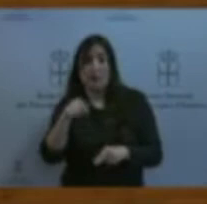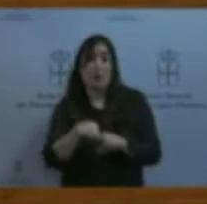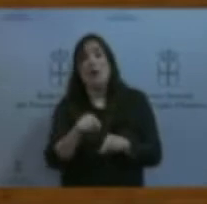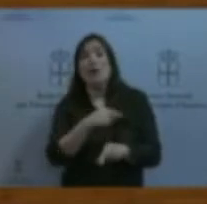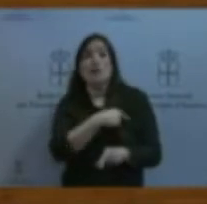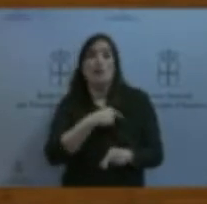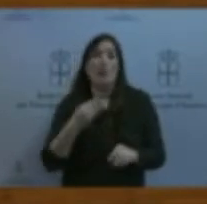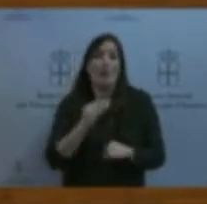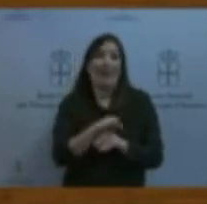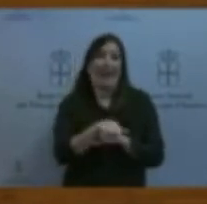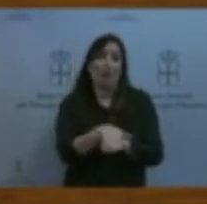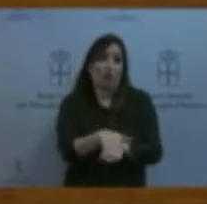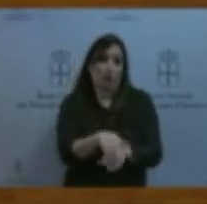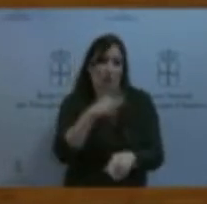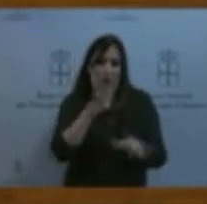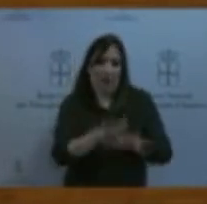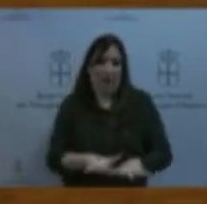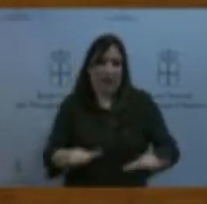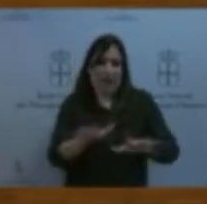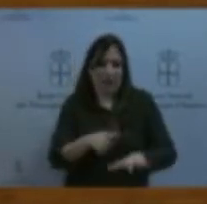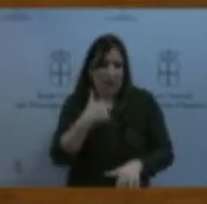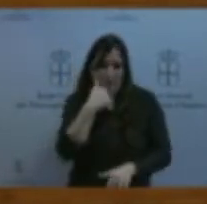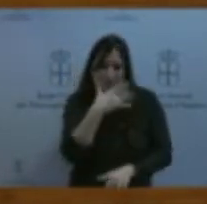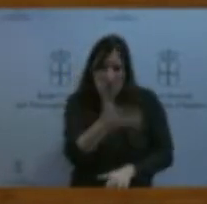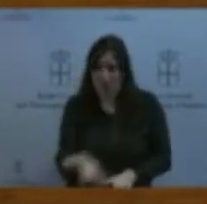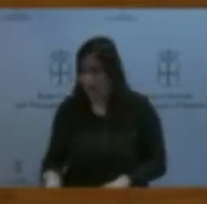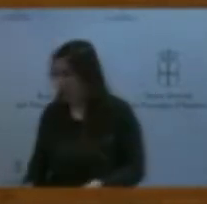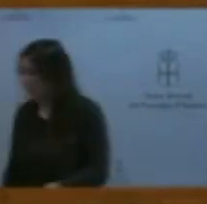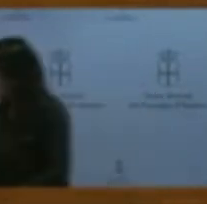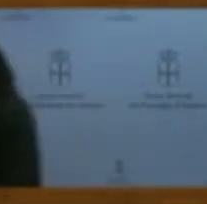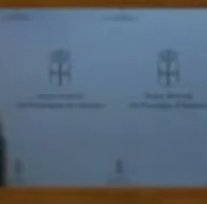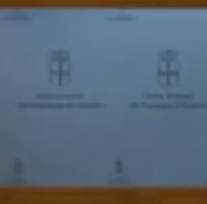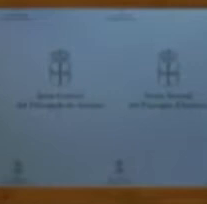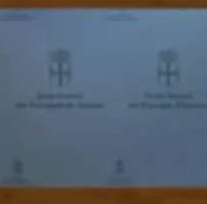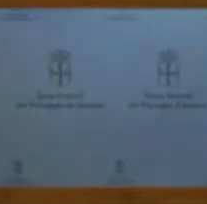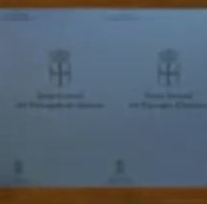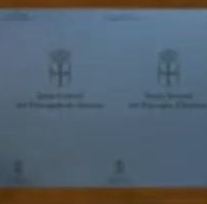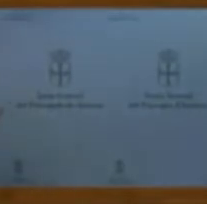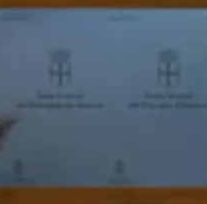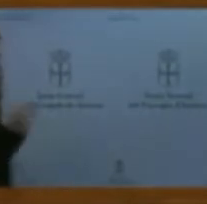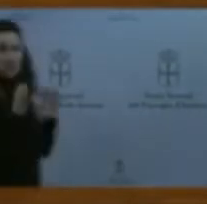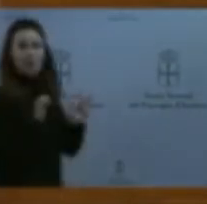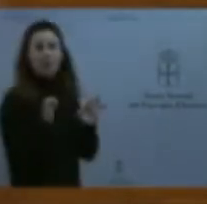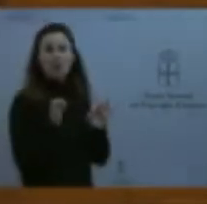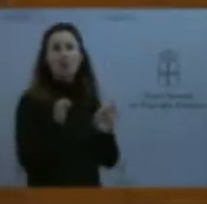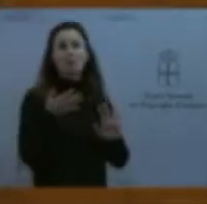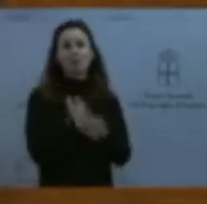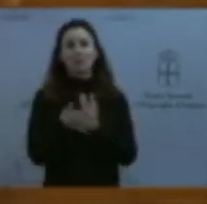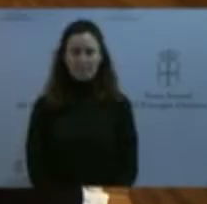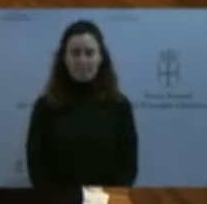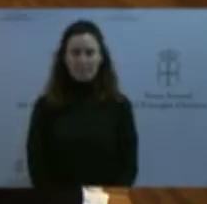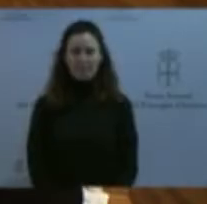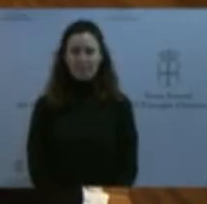duda, ustedes se están riendo de los investigadores e investigadoras. De una explicación convincente hoy y seguiremos discutiendo en el segundo turno.